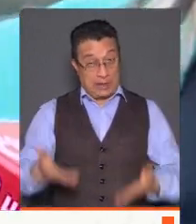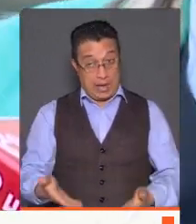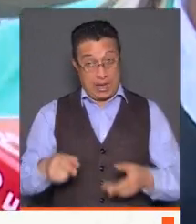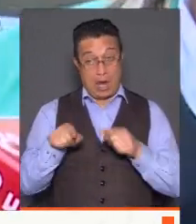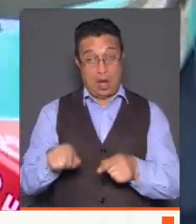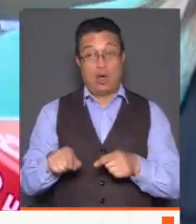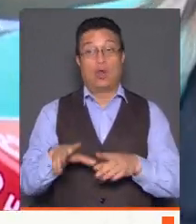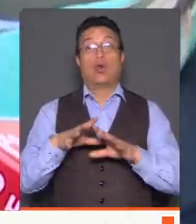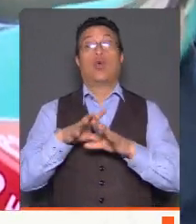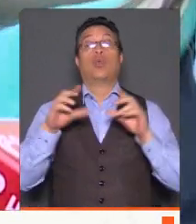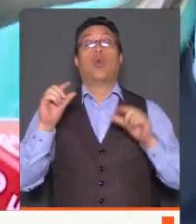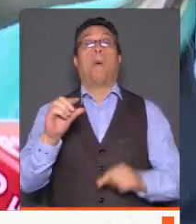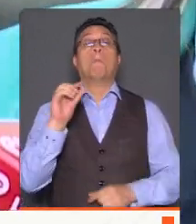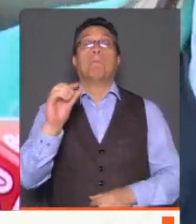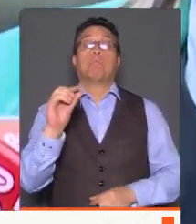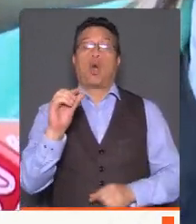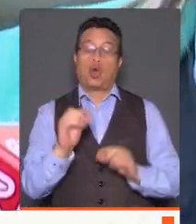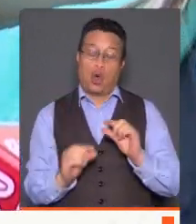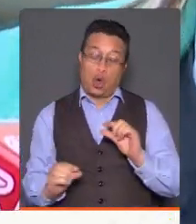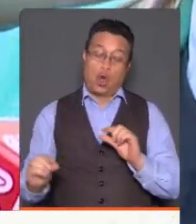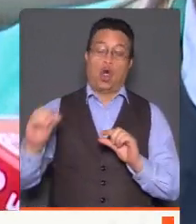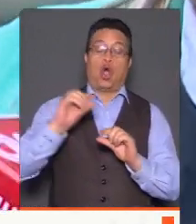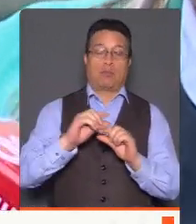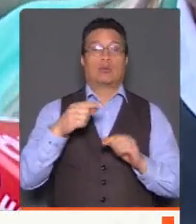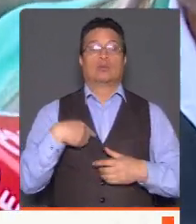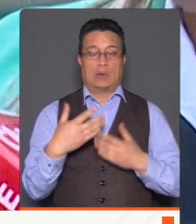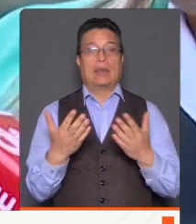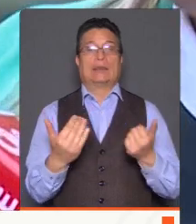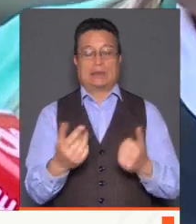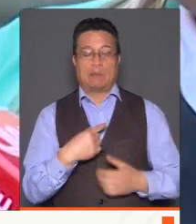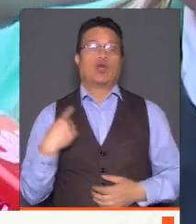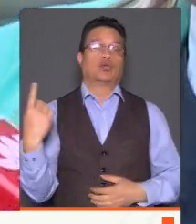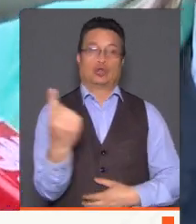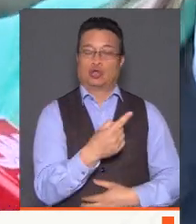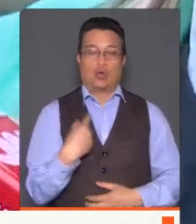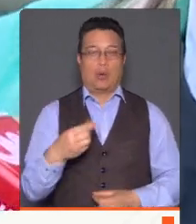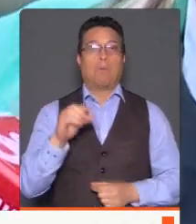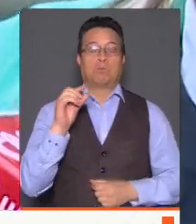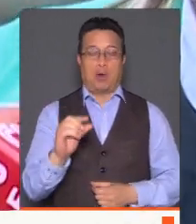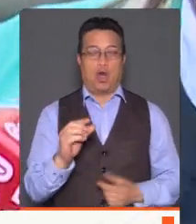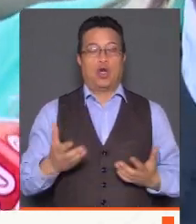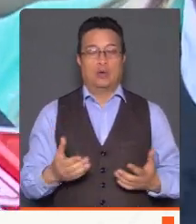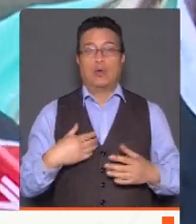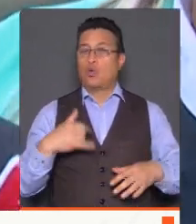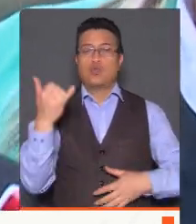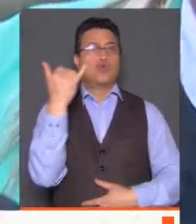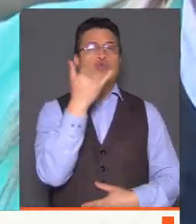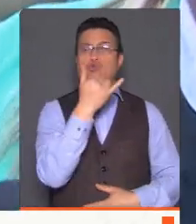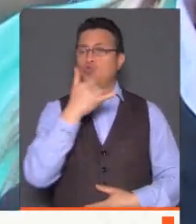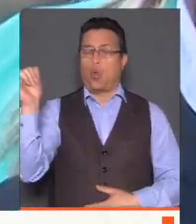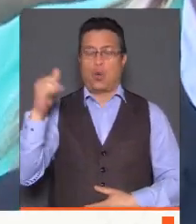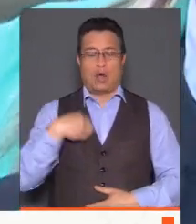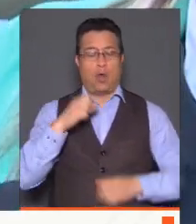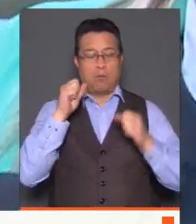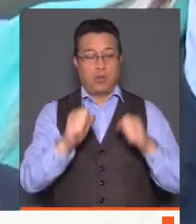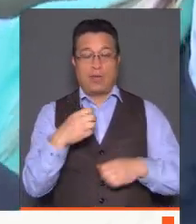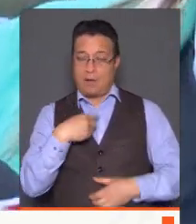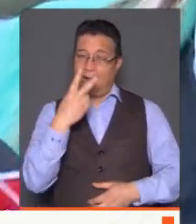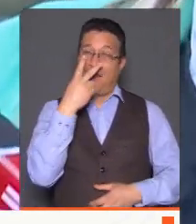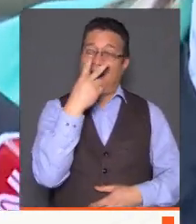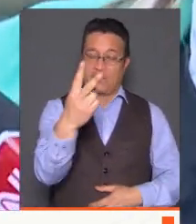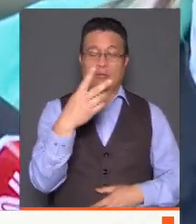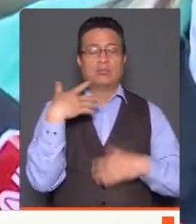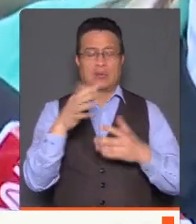es un poquito de lo que merecemos, un poquito. Jamás me va a devolver mis ojos, y eso lo he dicho